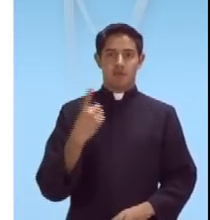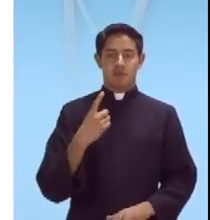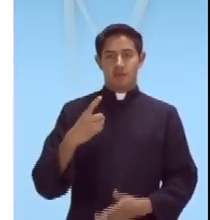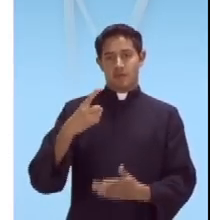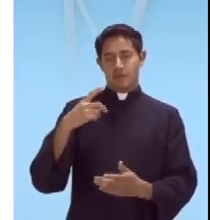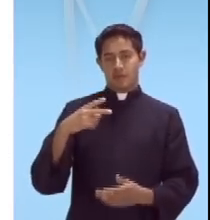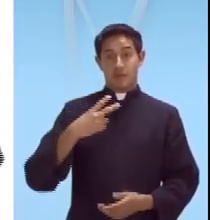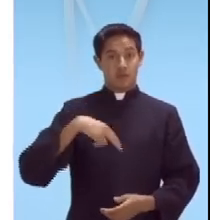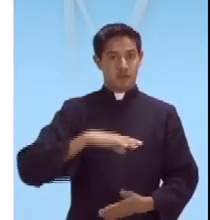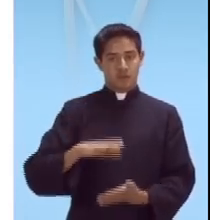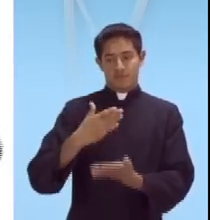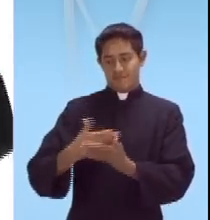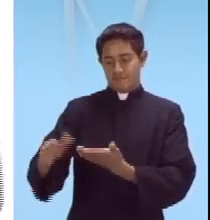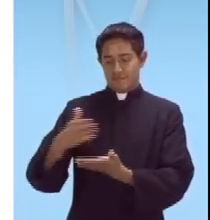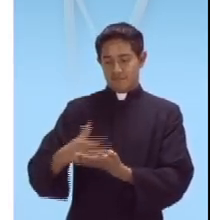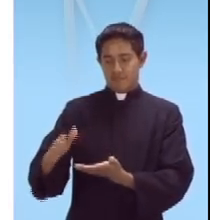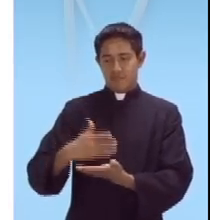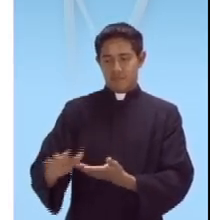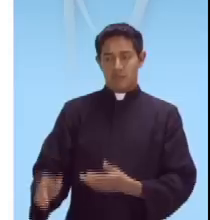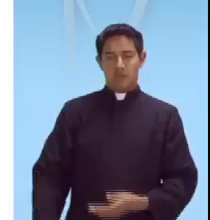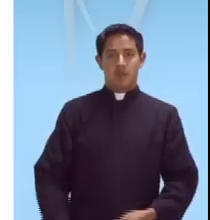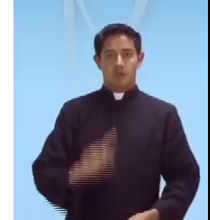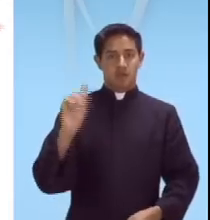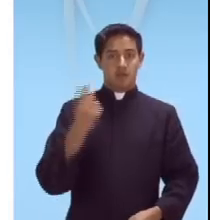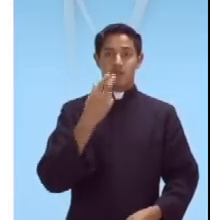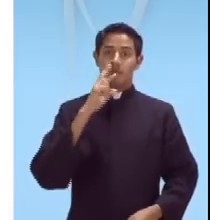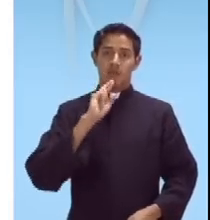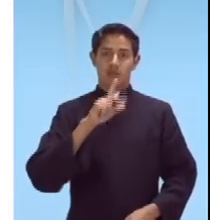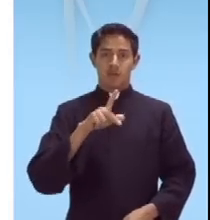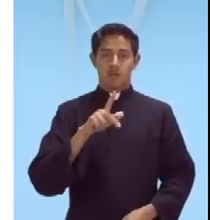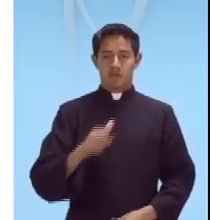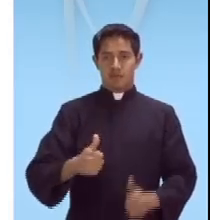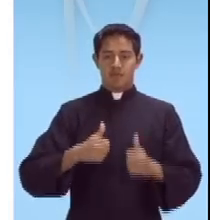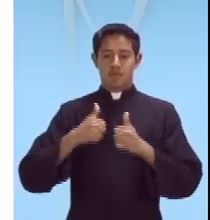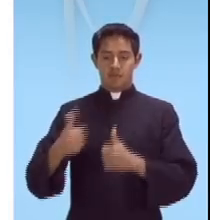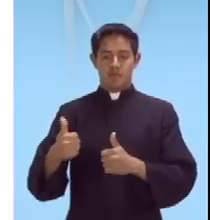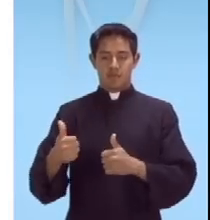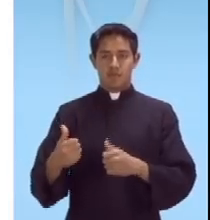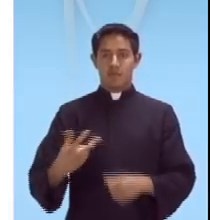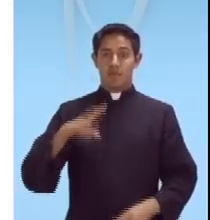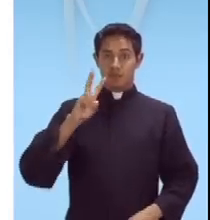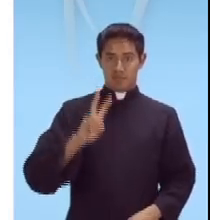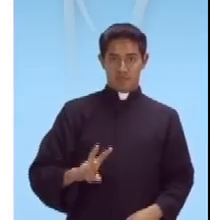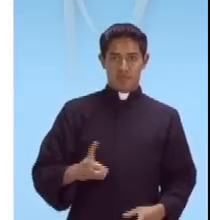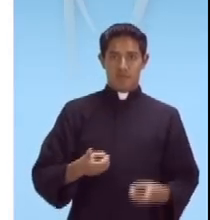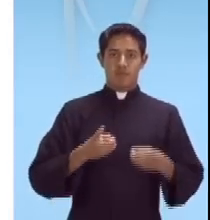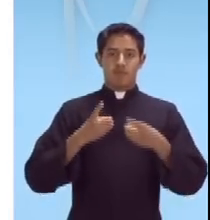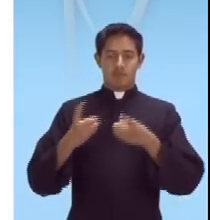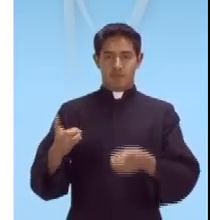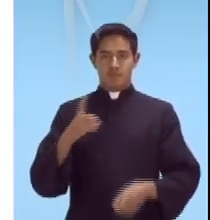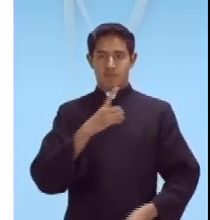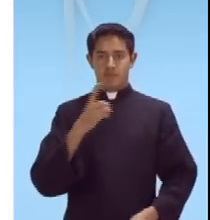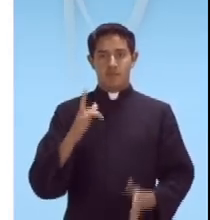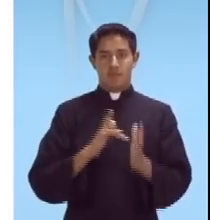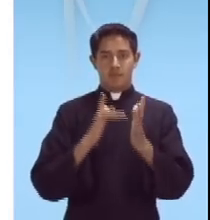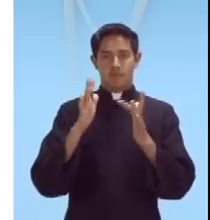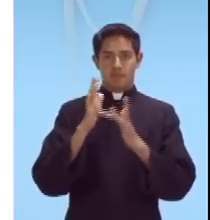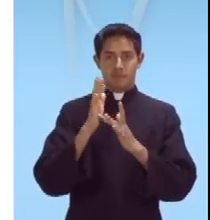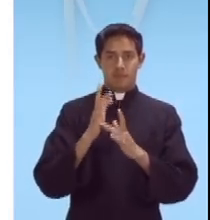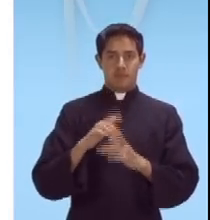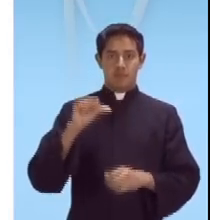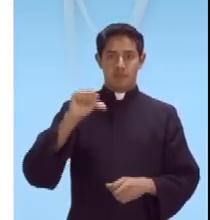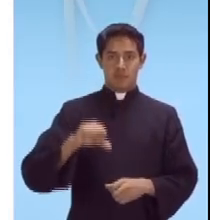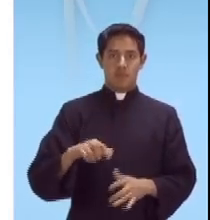apóstoles, verdaderos discípulos de Jesús. Es la gran invitación cada uno de